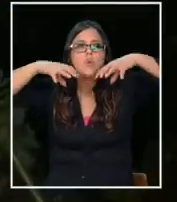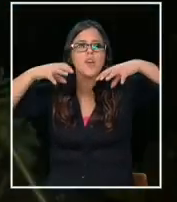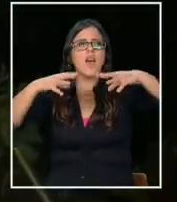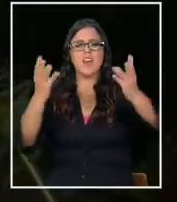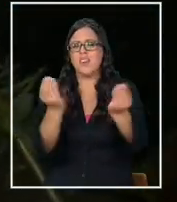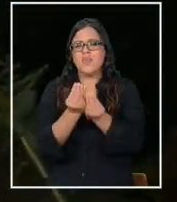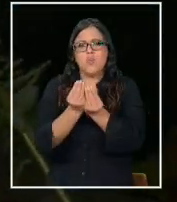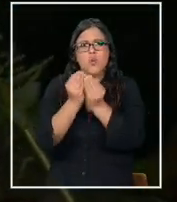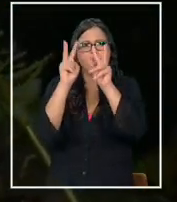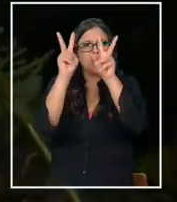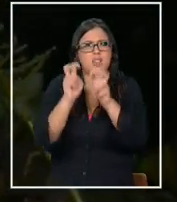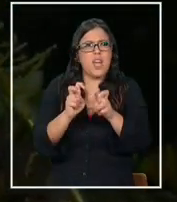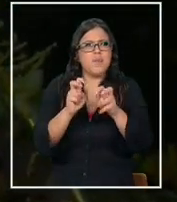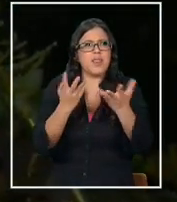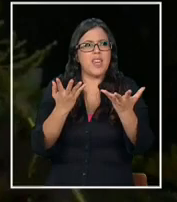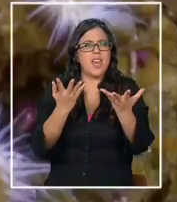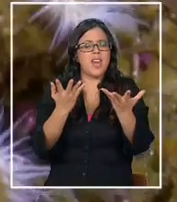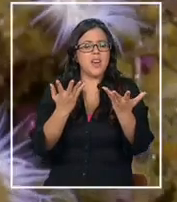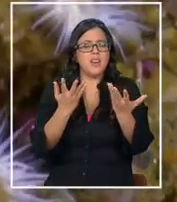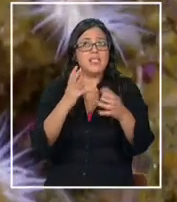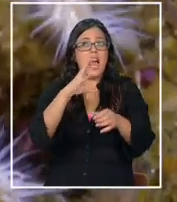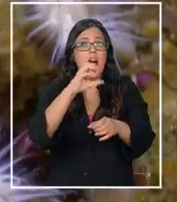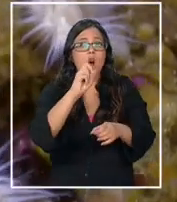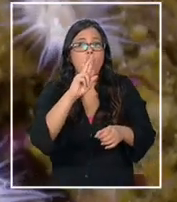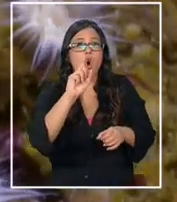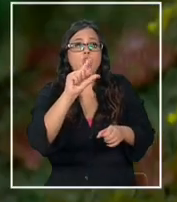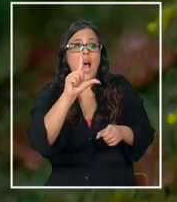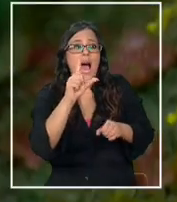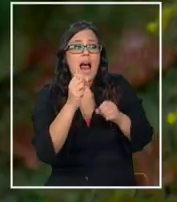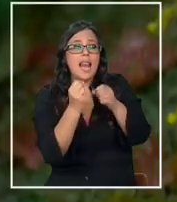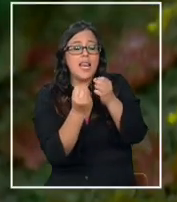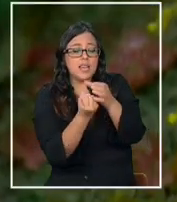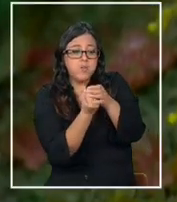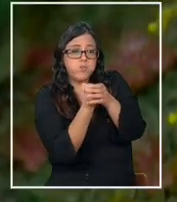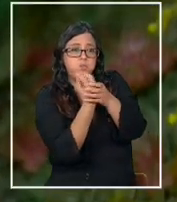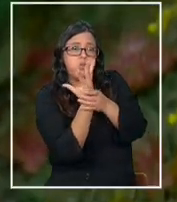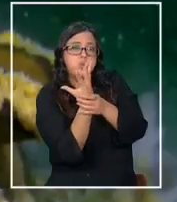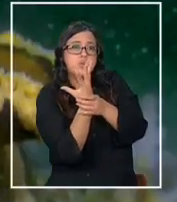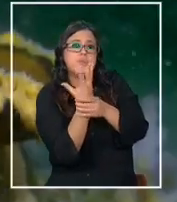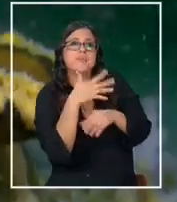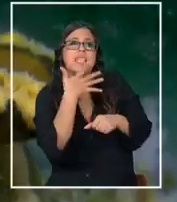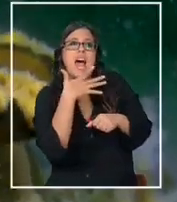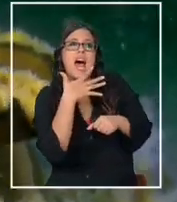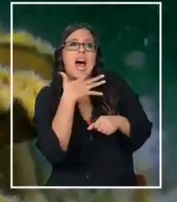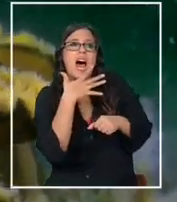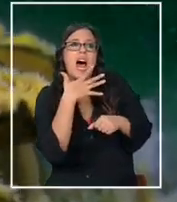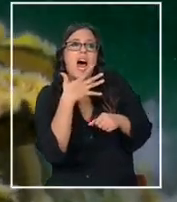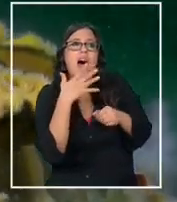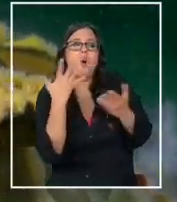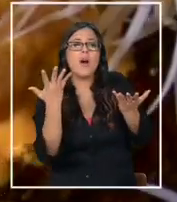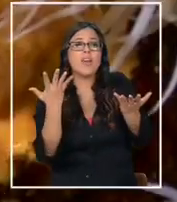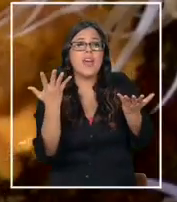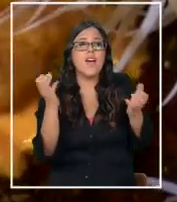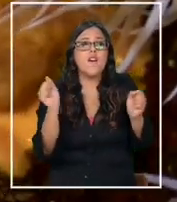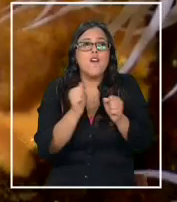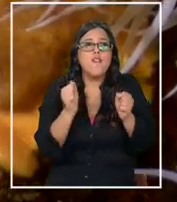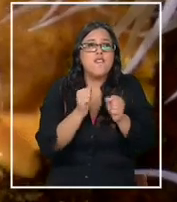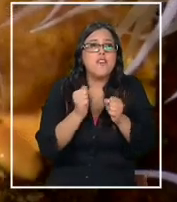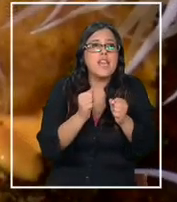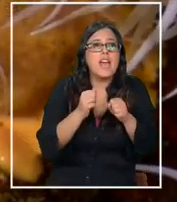espacios. Entre corales de agua fría habitan otras especies, crustáceos, moluscos, anémonas.